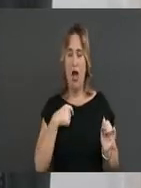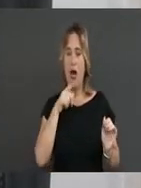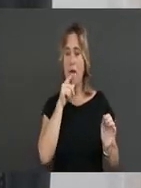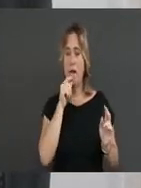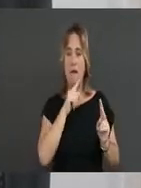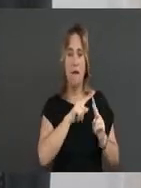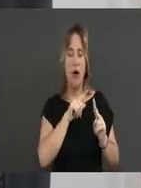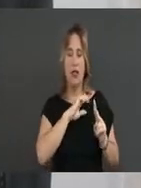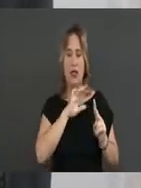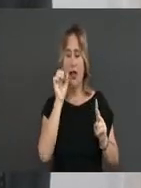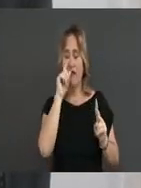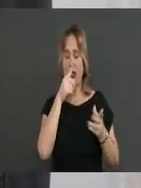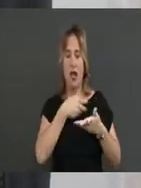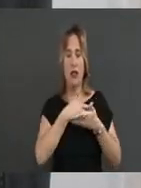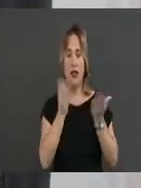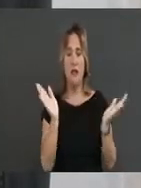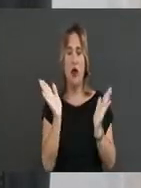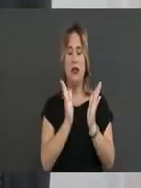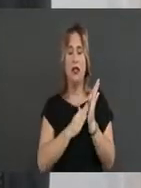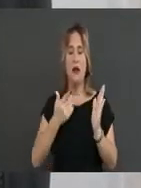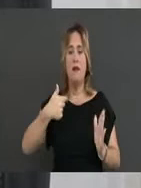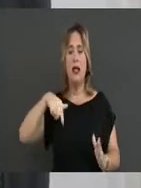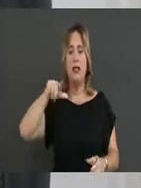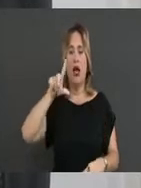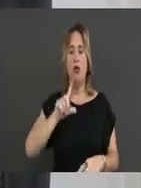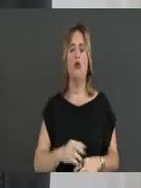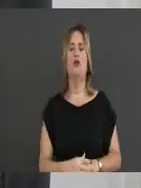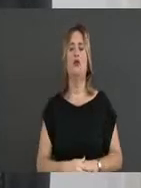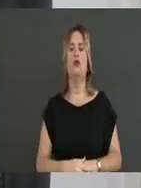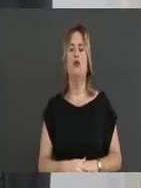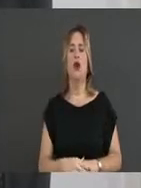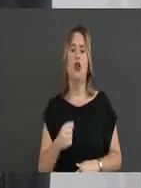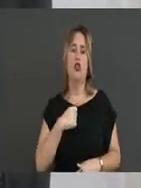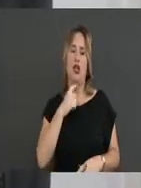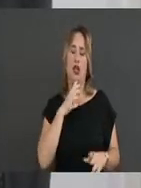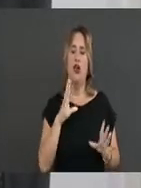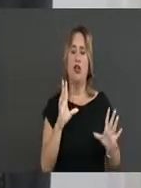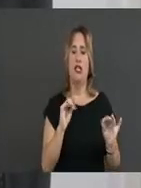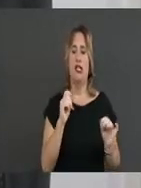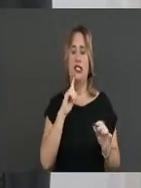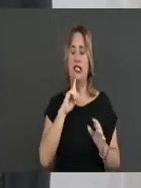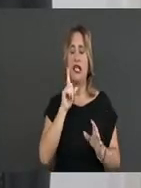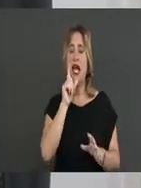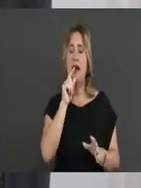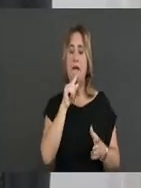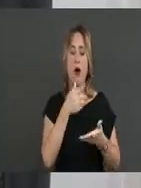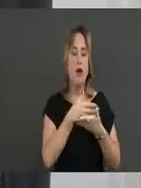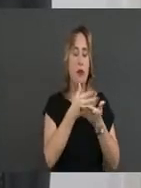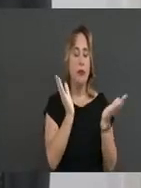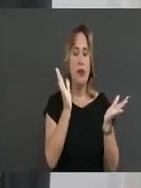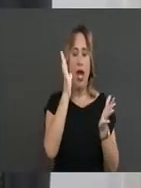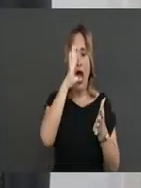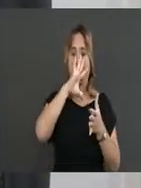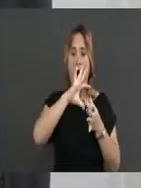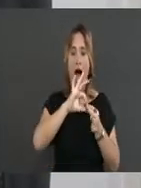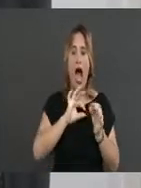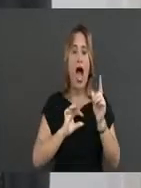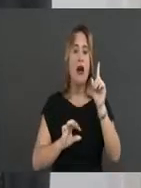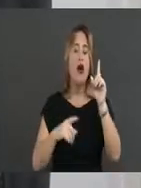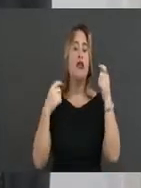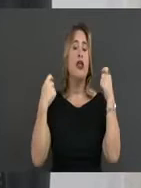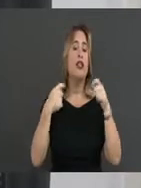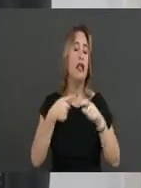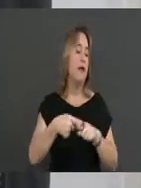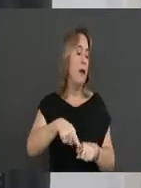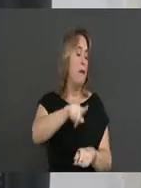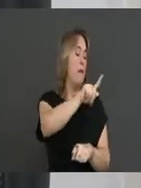se concluyó la distribución del pollo del mes de julio. Yo quiero ratificar que el pollo que distribuimos en agosto corresponde a la